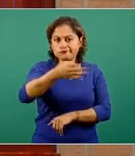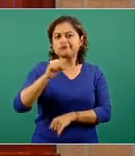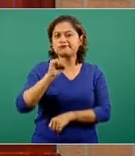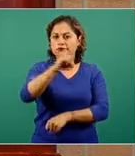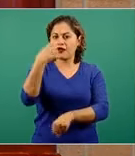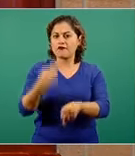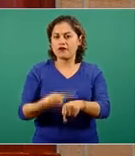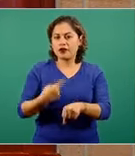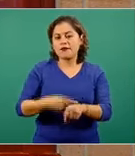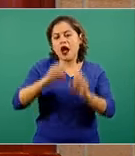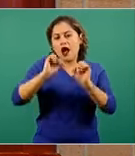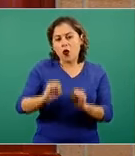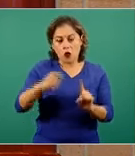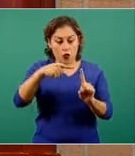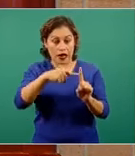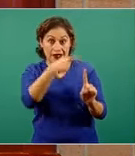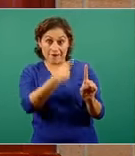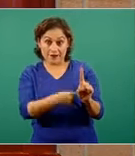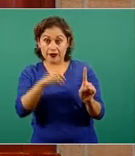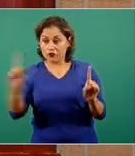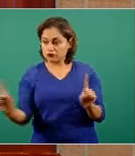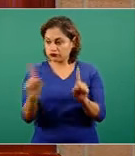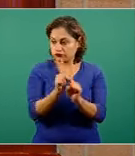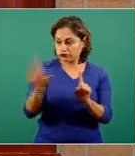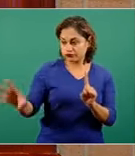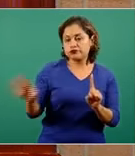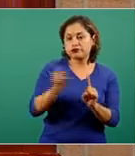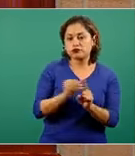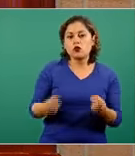asociación epidemiológica,